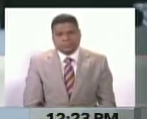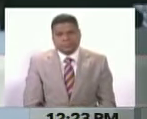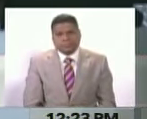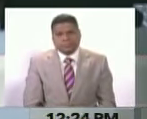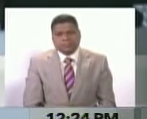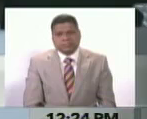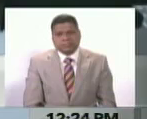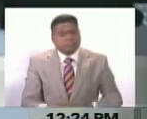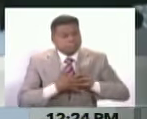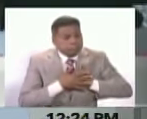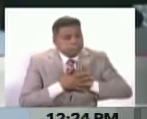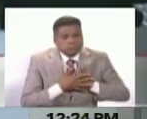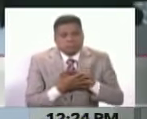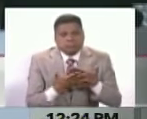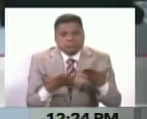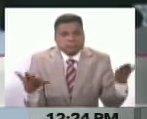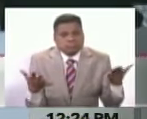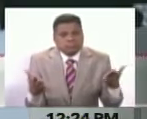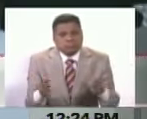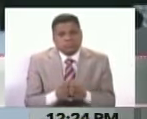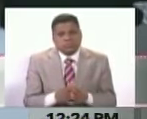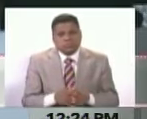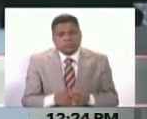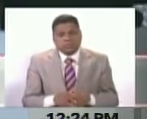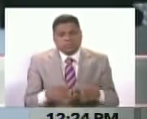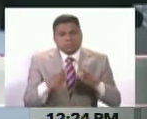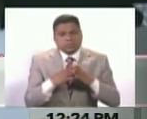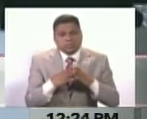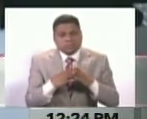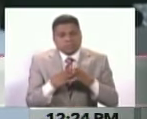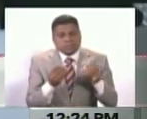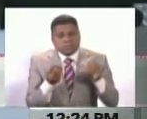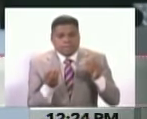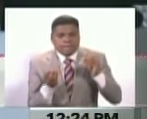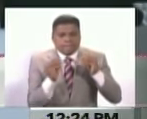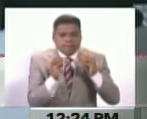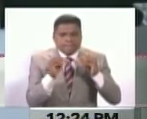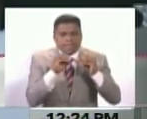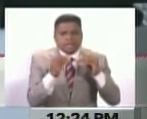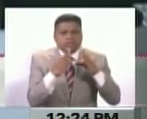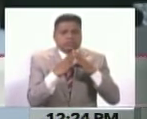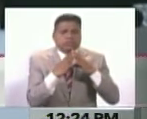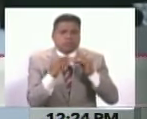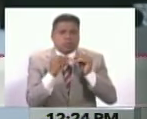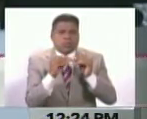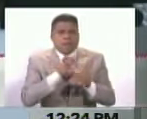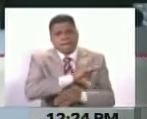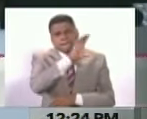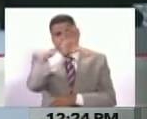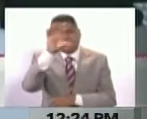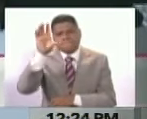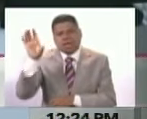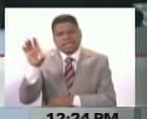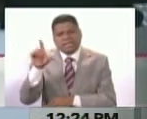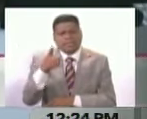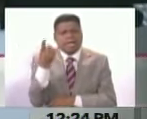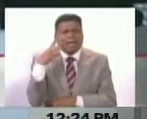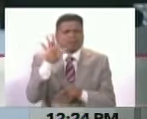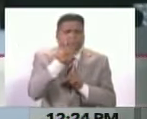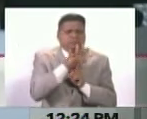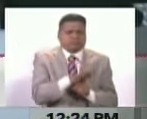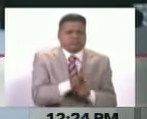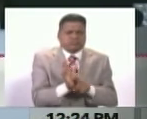a favor del reposicionamiento de países que a menudo han sido marginalizados de